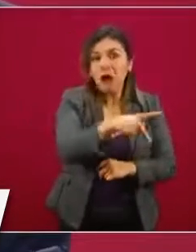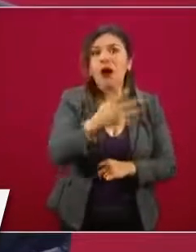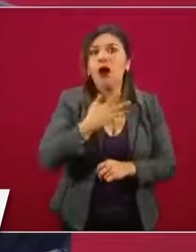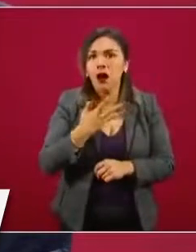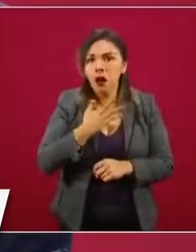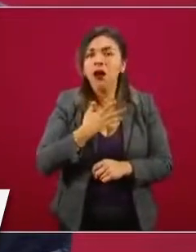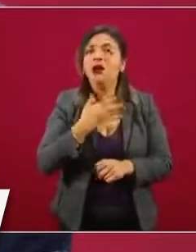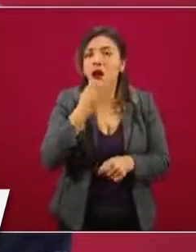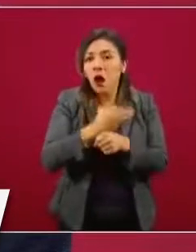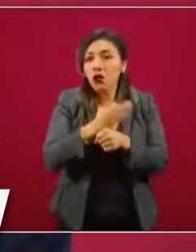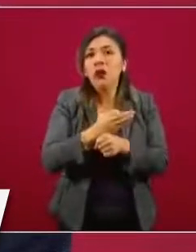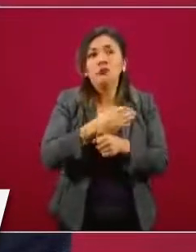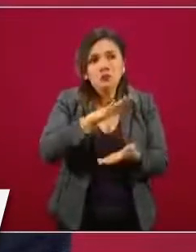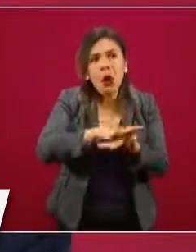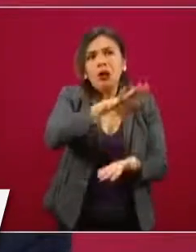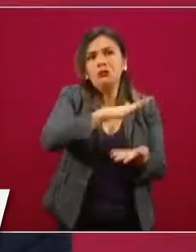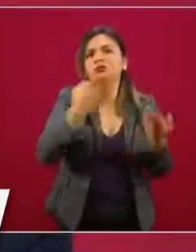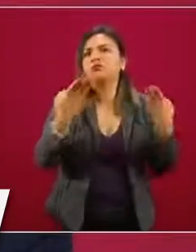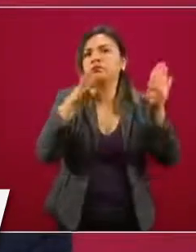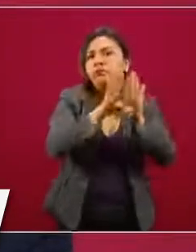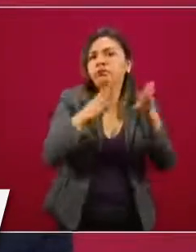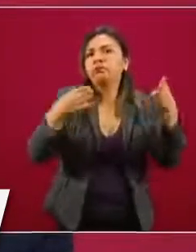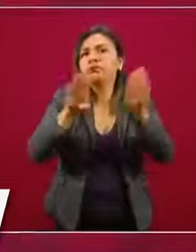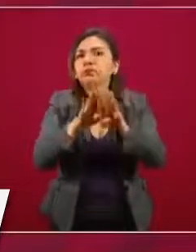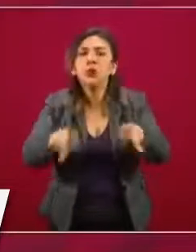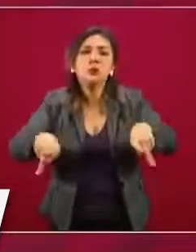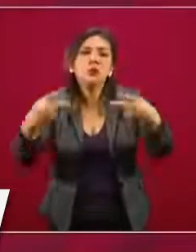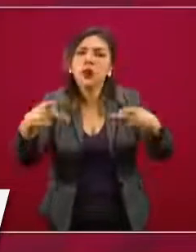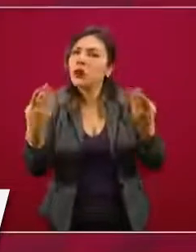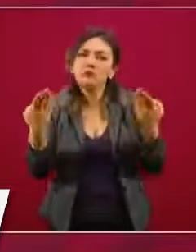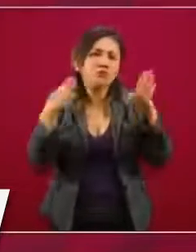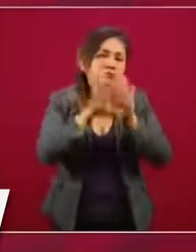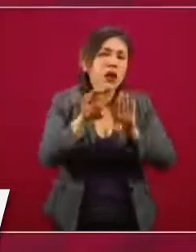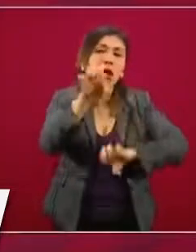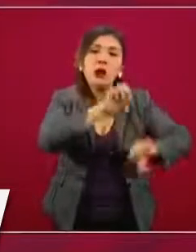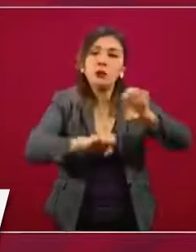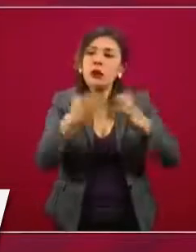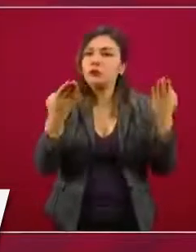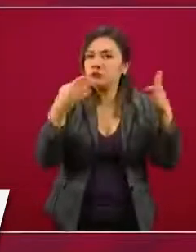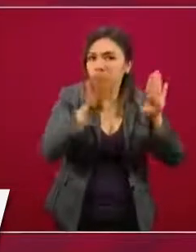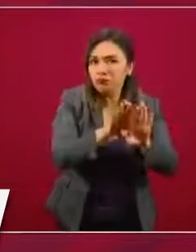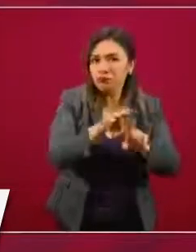manteniendo cerrados sus establecimientos comerciales, sus empresas.